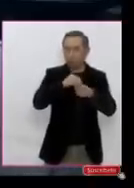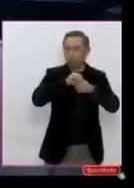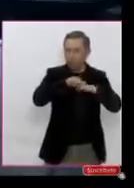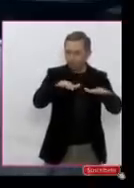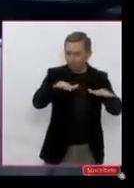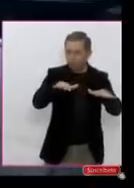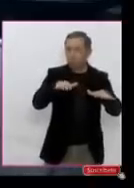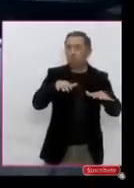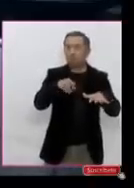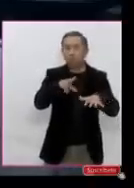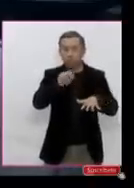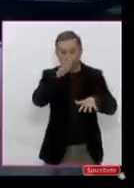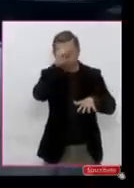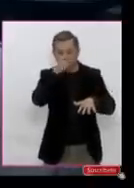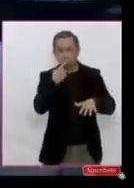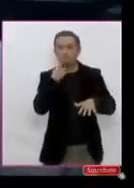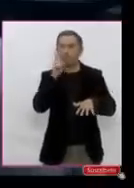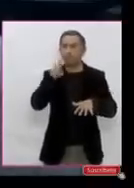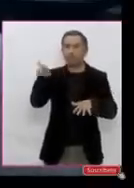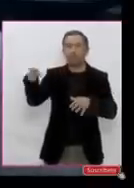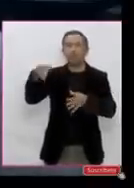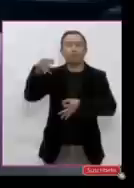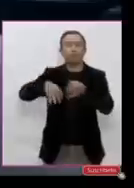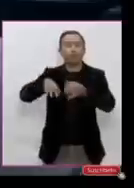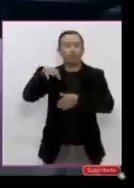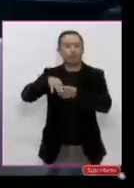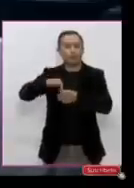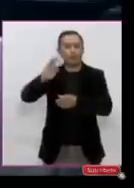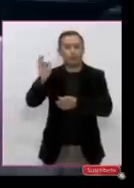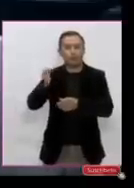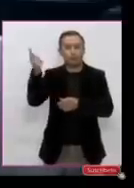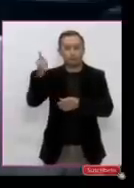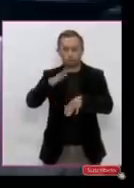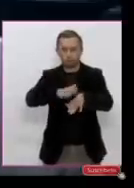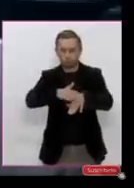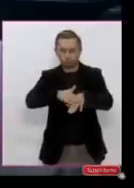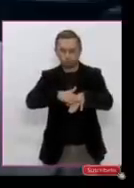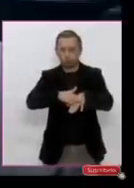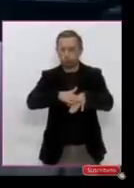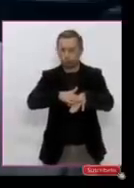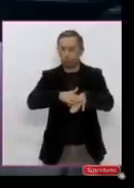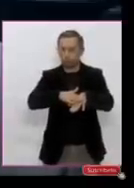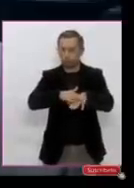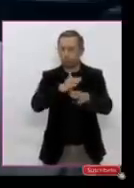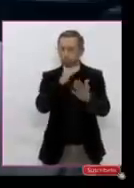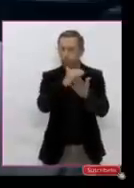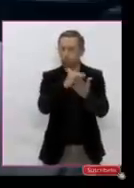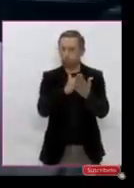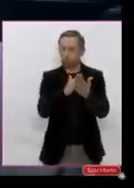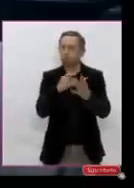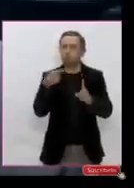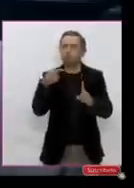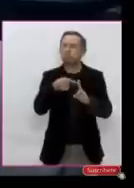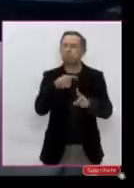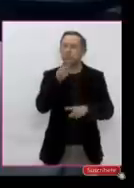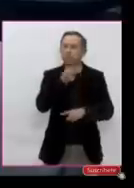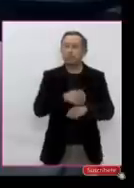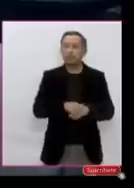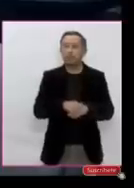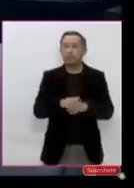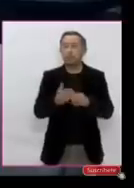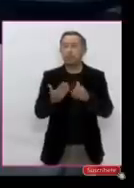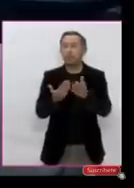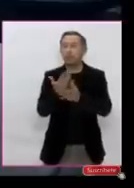de la federación en cuanto a las cautelares señalando que las conferencias la